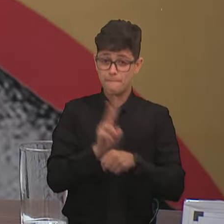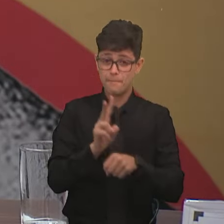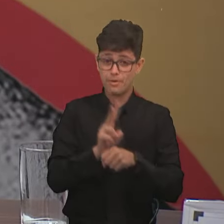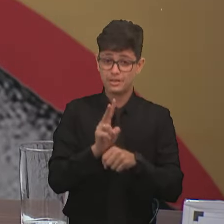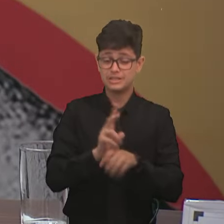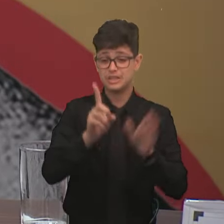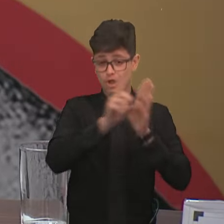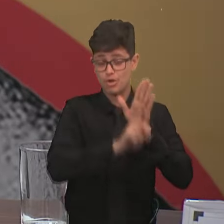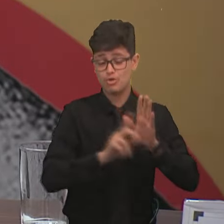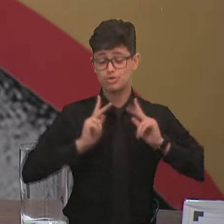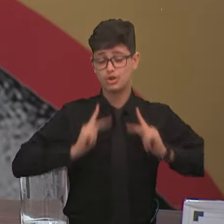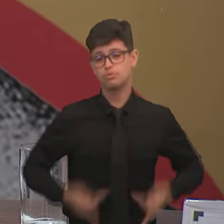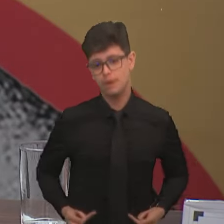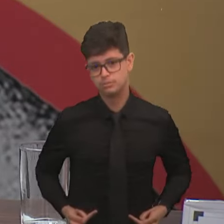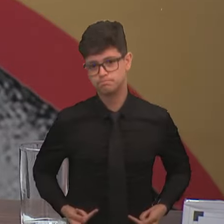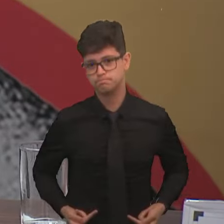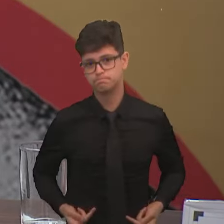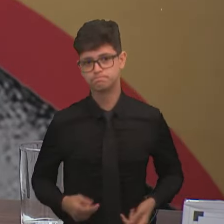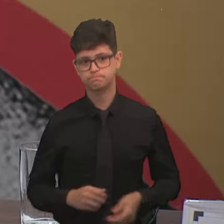humanos.